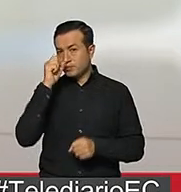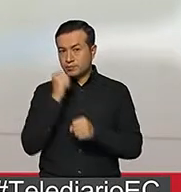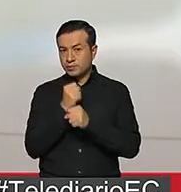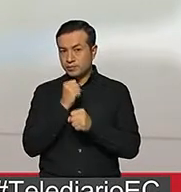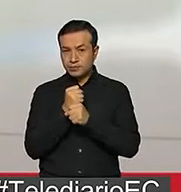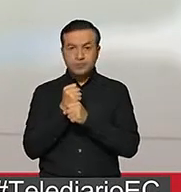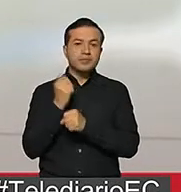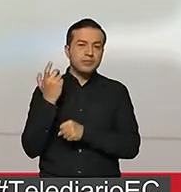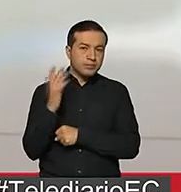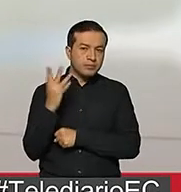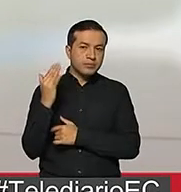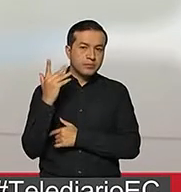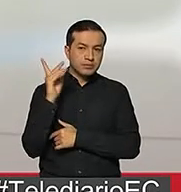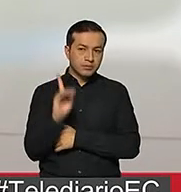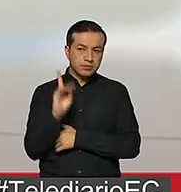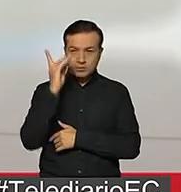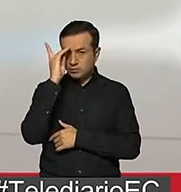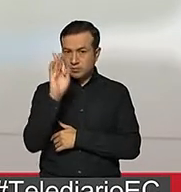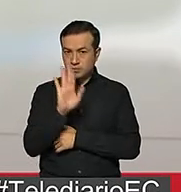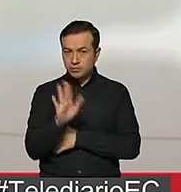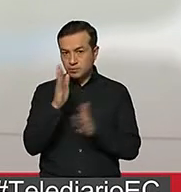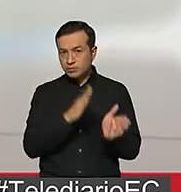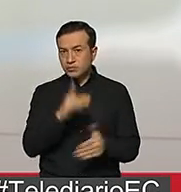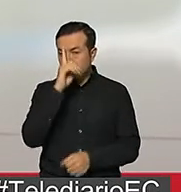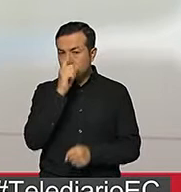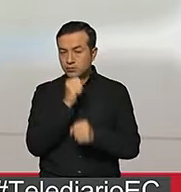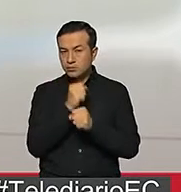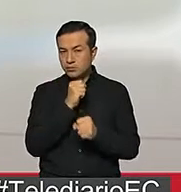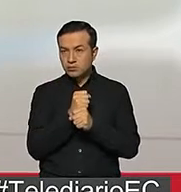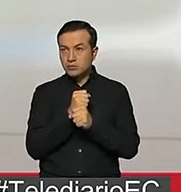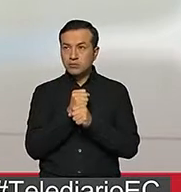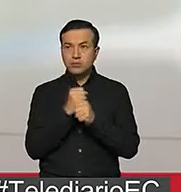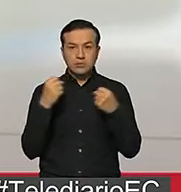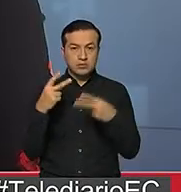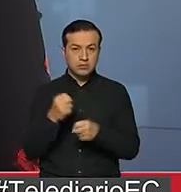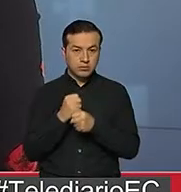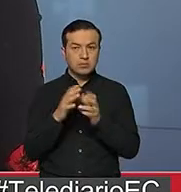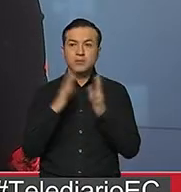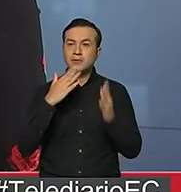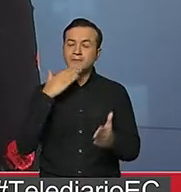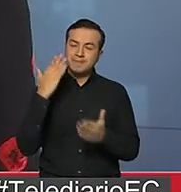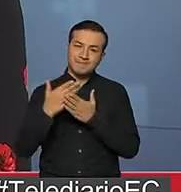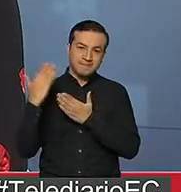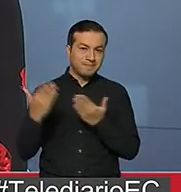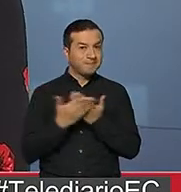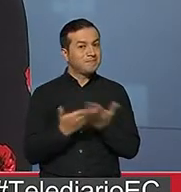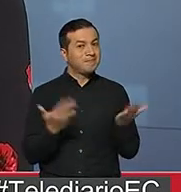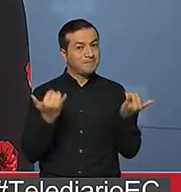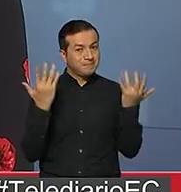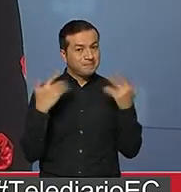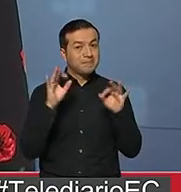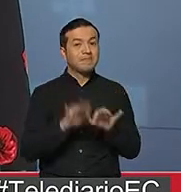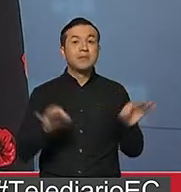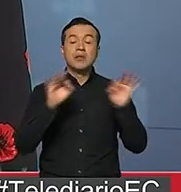tránsito del ecuador y ya dependerá del trabajo que ellos hagan con los con los seguros muchísimas gracias por acompañarnos el día de hoy es